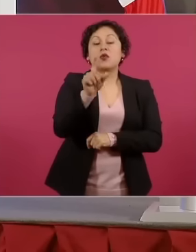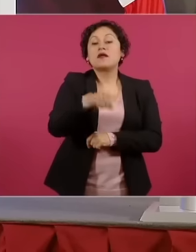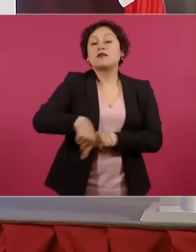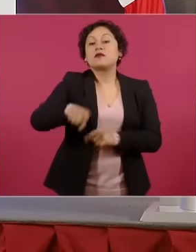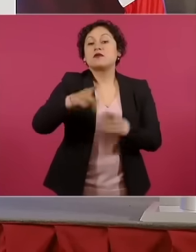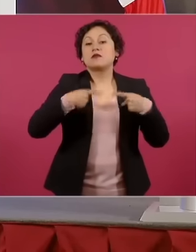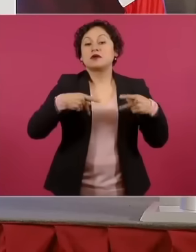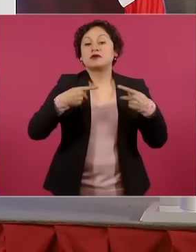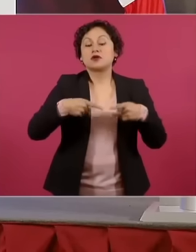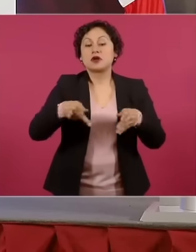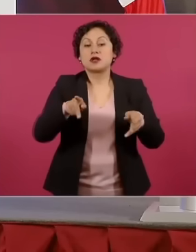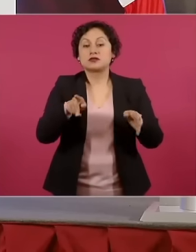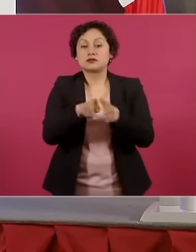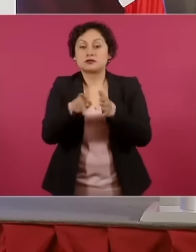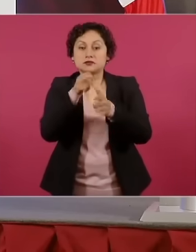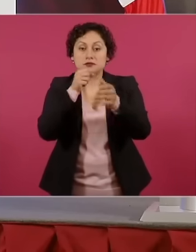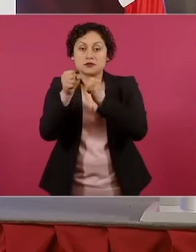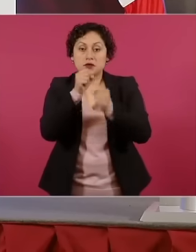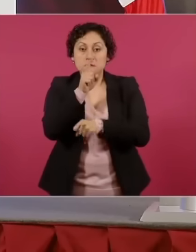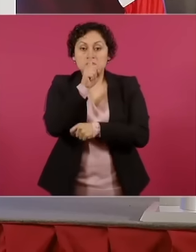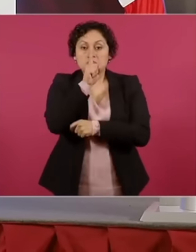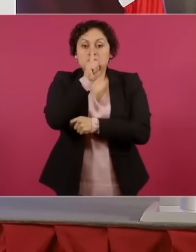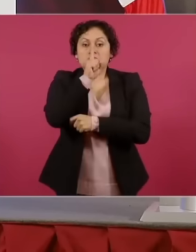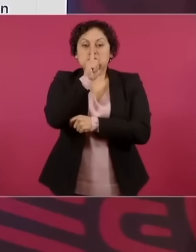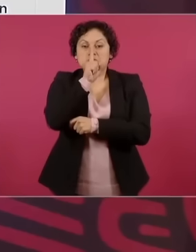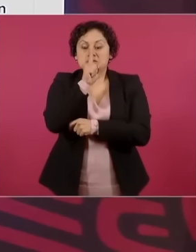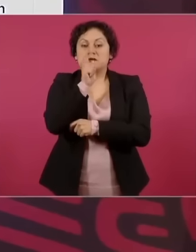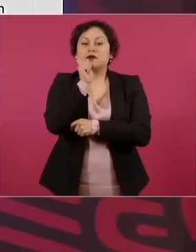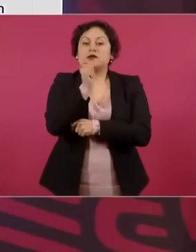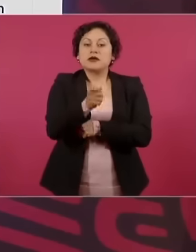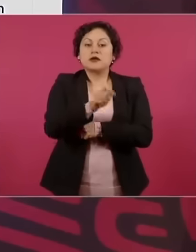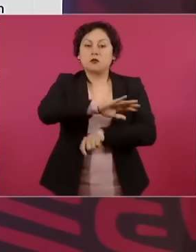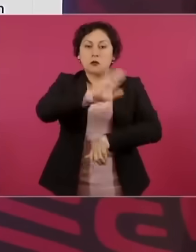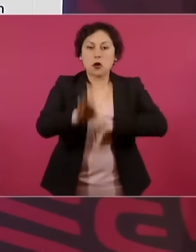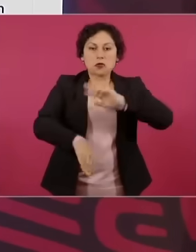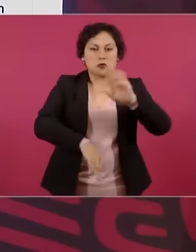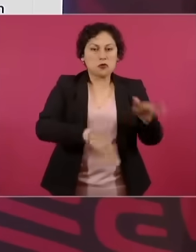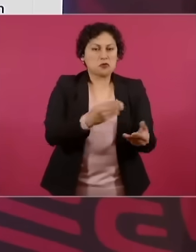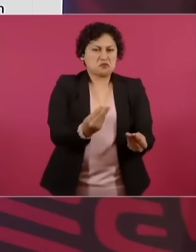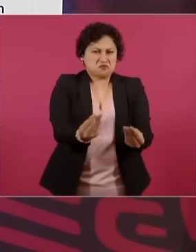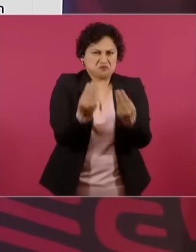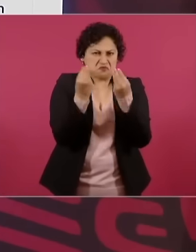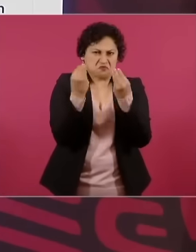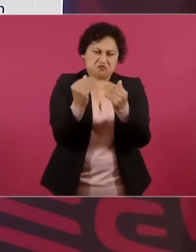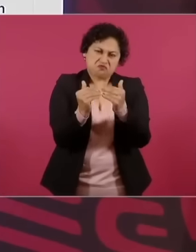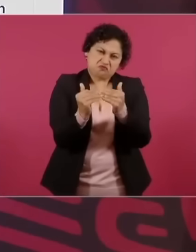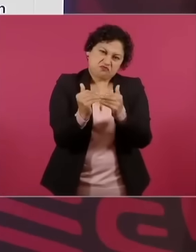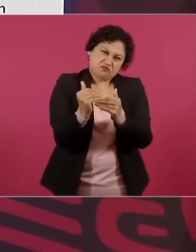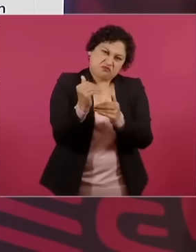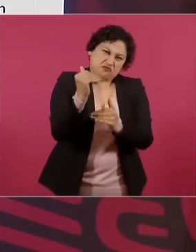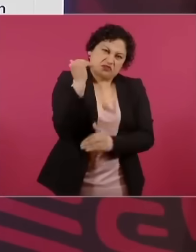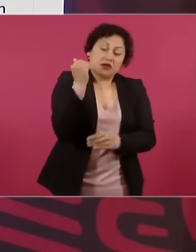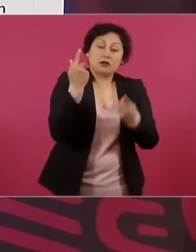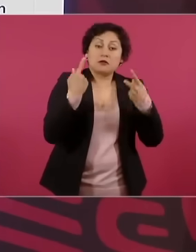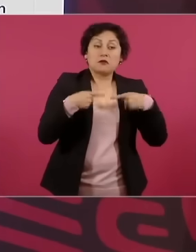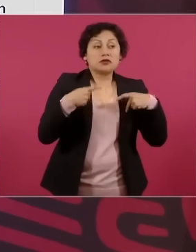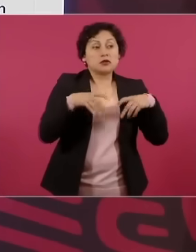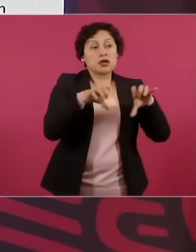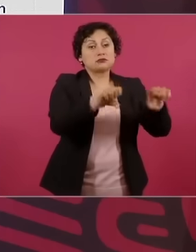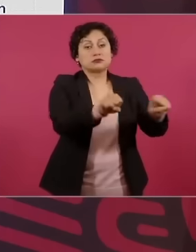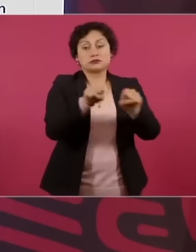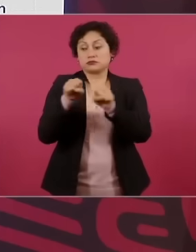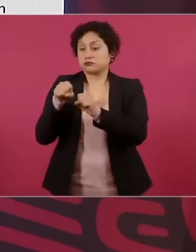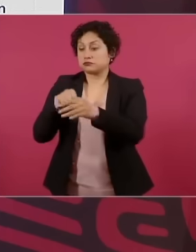eran más los muertos en los enfrentamientos que los heridos y detenidos, porque la consigna era